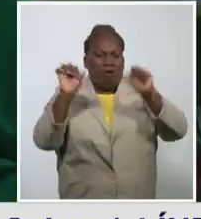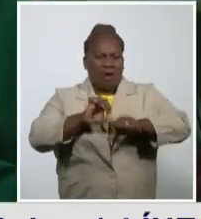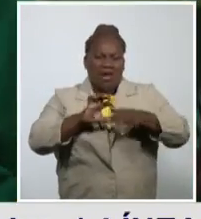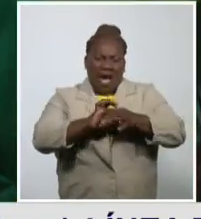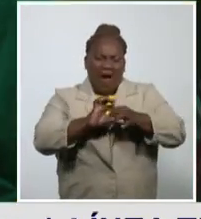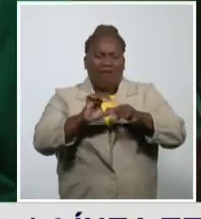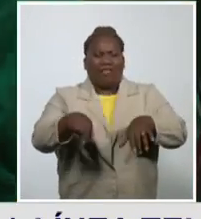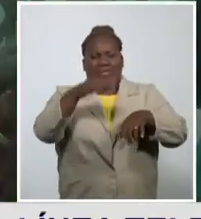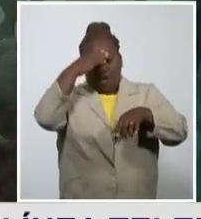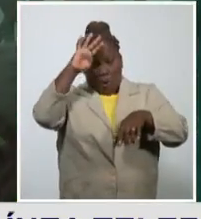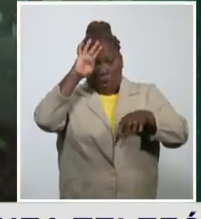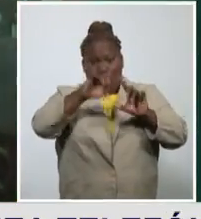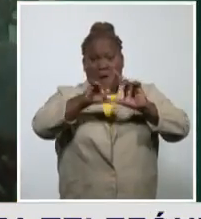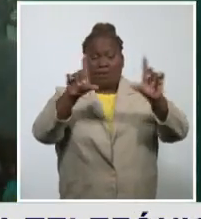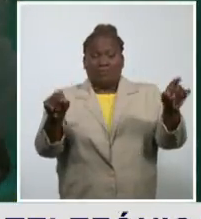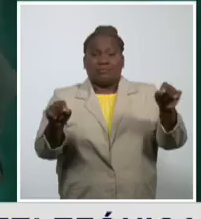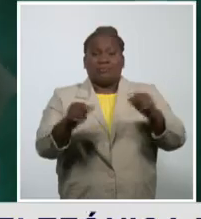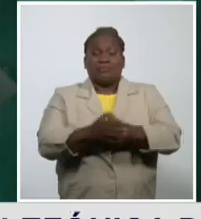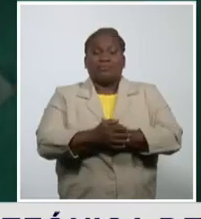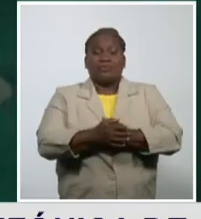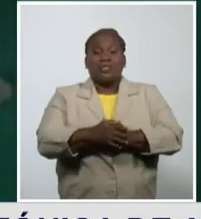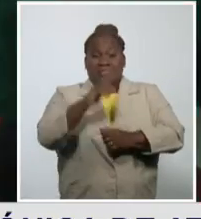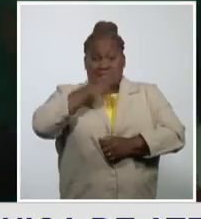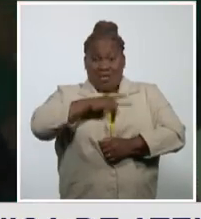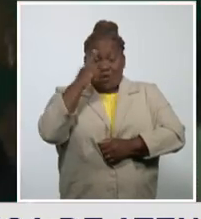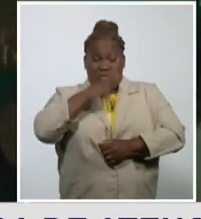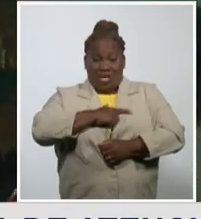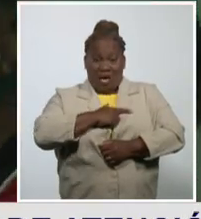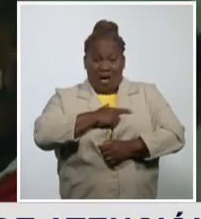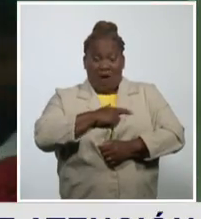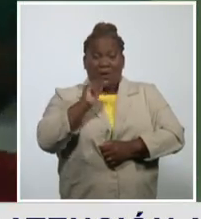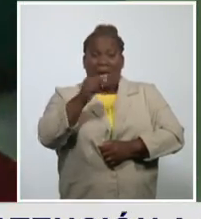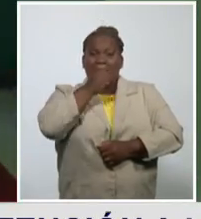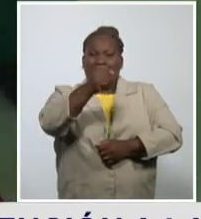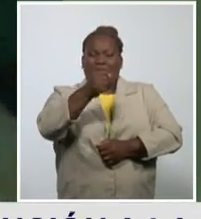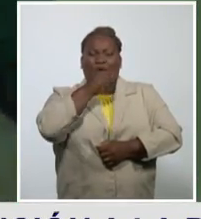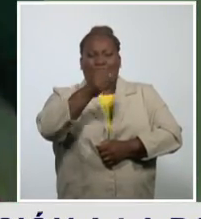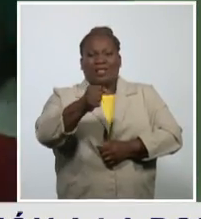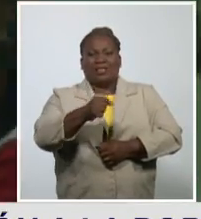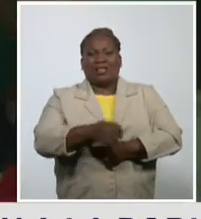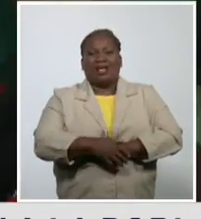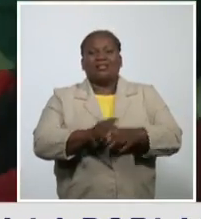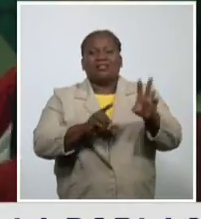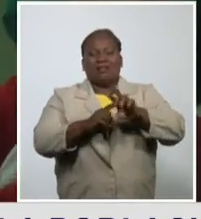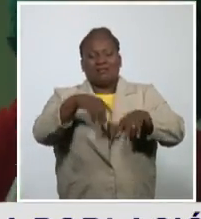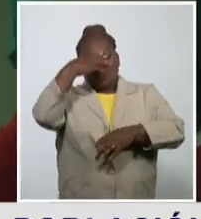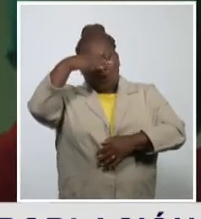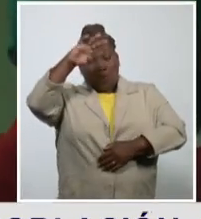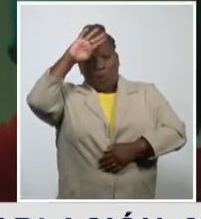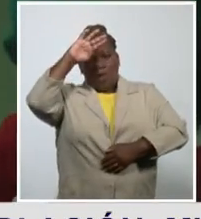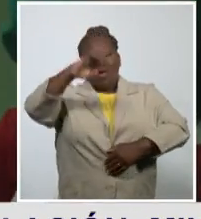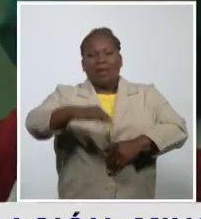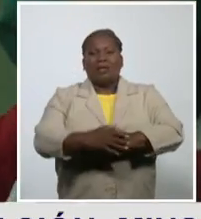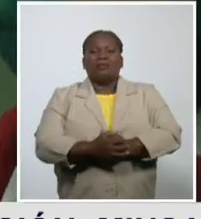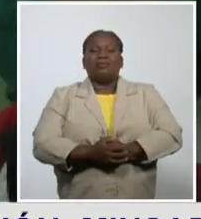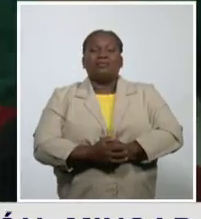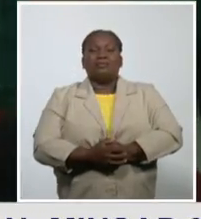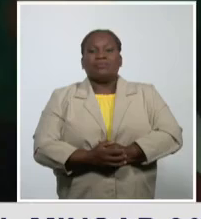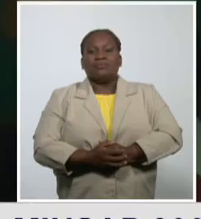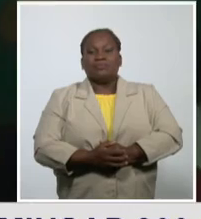país. Desde Ciego de Ávila, Damián Betanzos Hernández, Sistema Informativo de la Televisión Cubana.